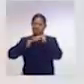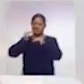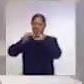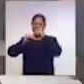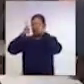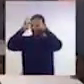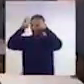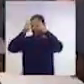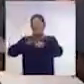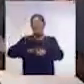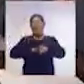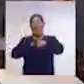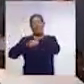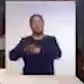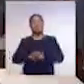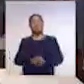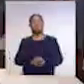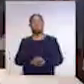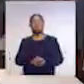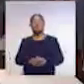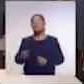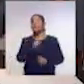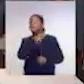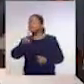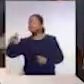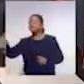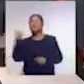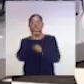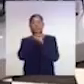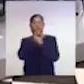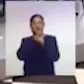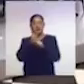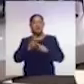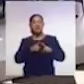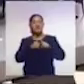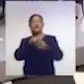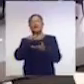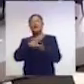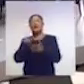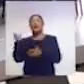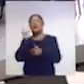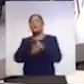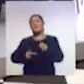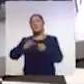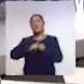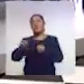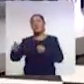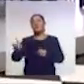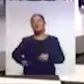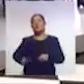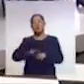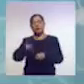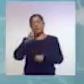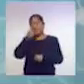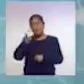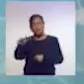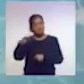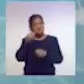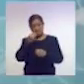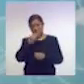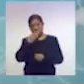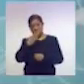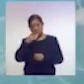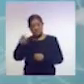mundo. Ante investigadores de diferentes entidades del país, Marco Mena reconoció el impacto positivo en la calidad de vida de